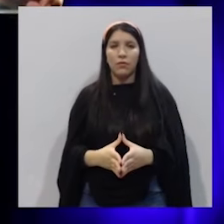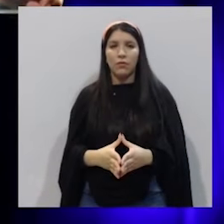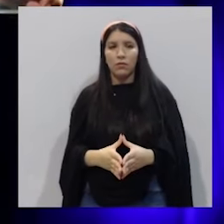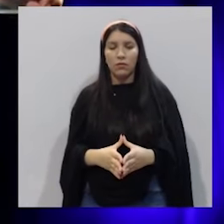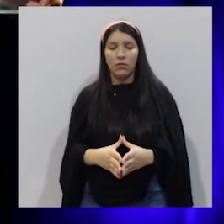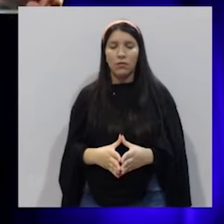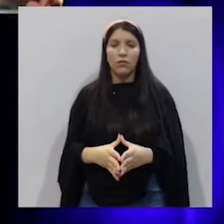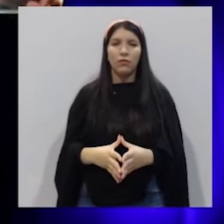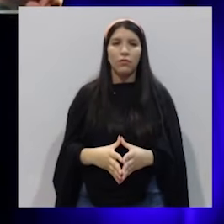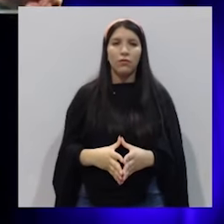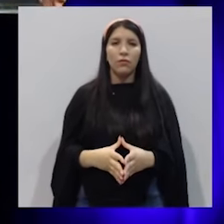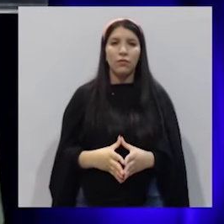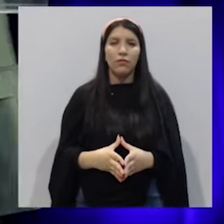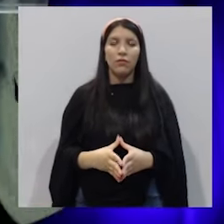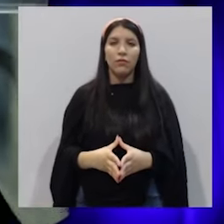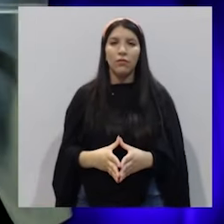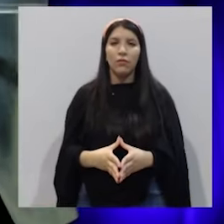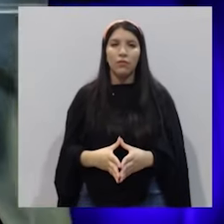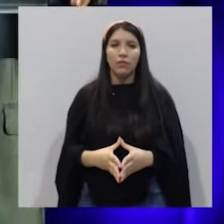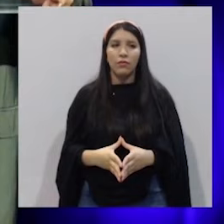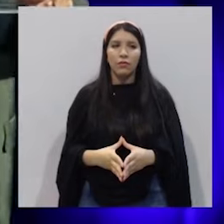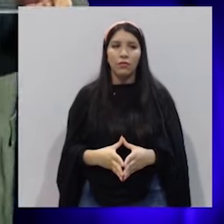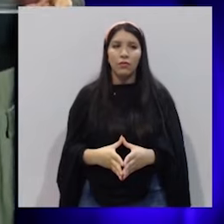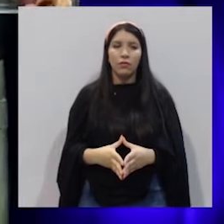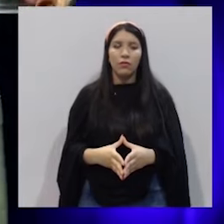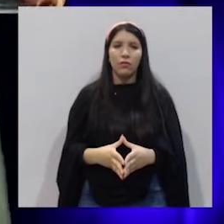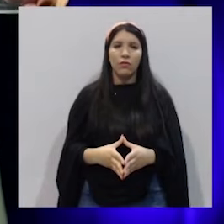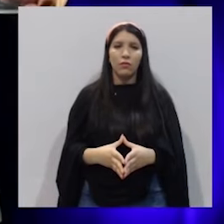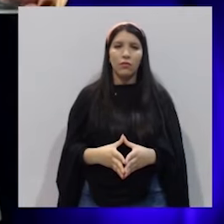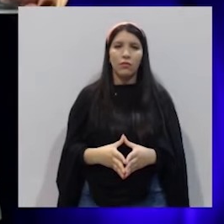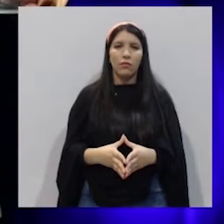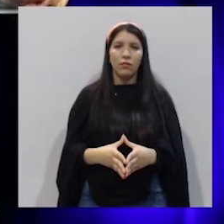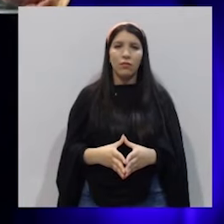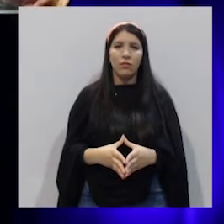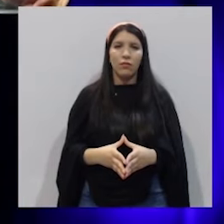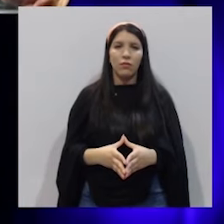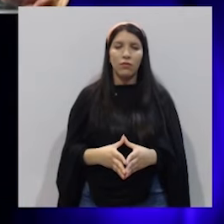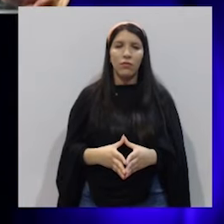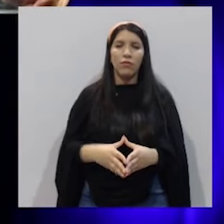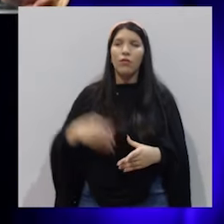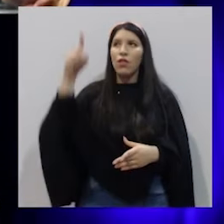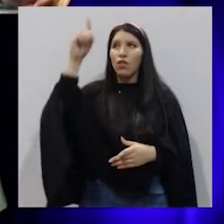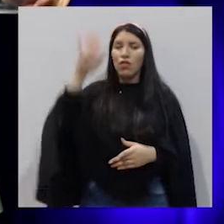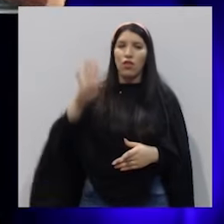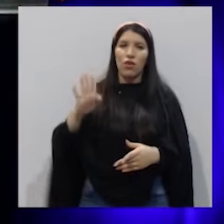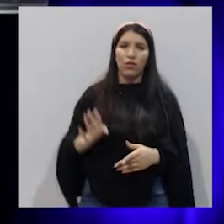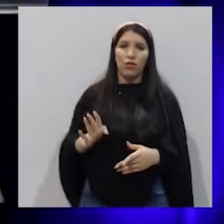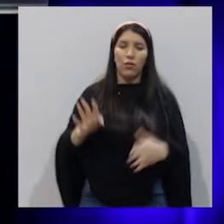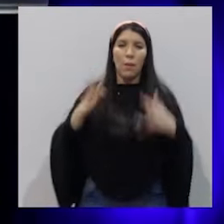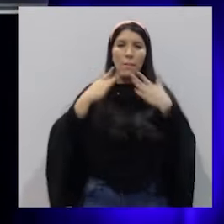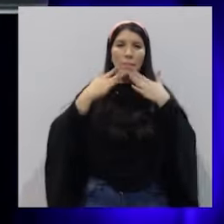correcta y si dios te bendice disfruta lo que dios te da pero nunca nunca